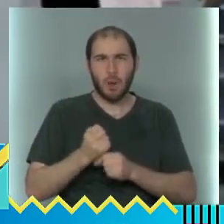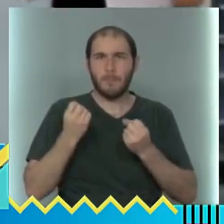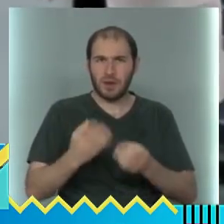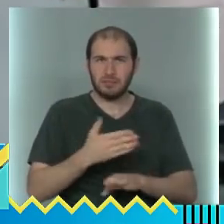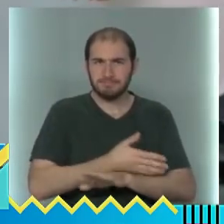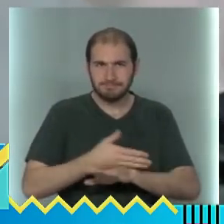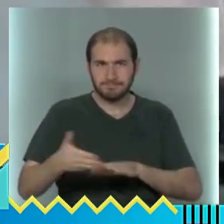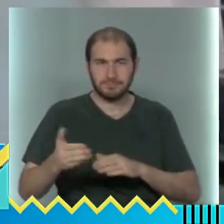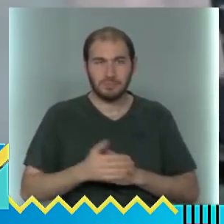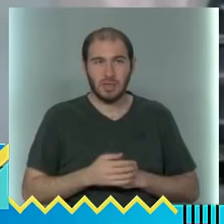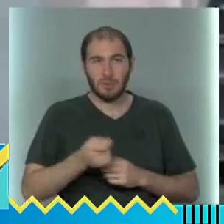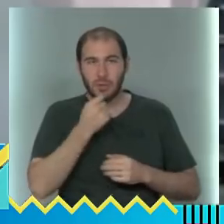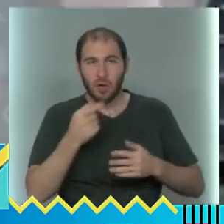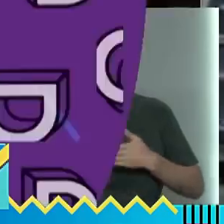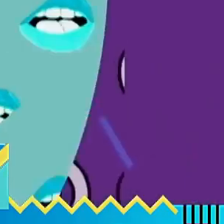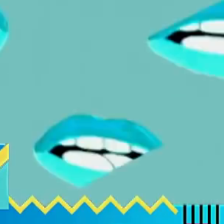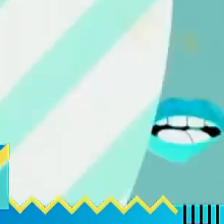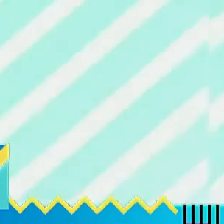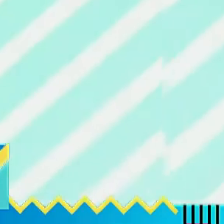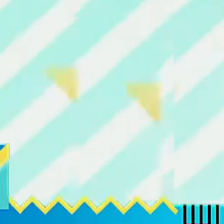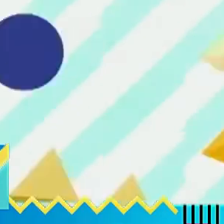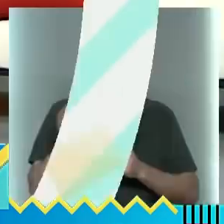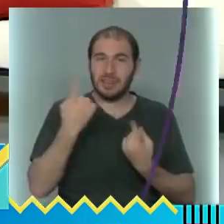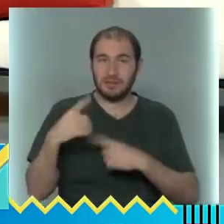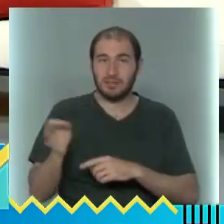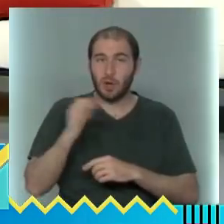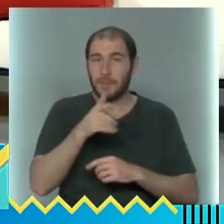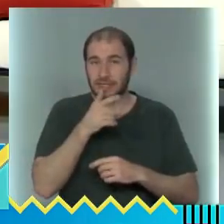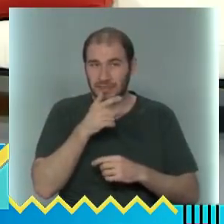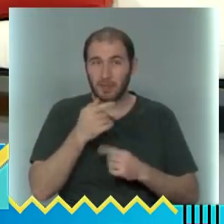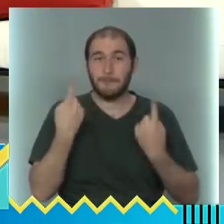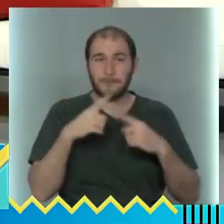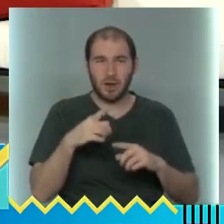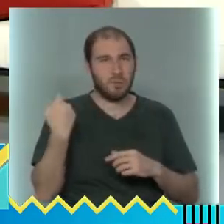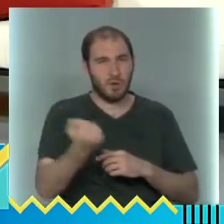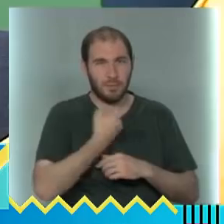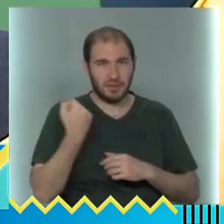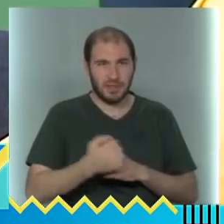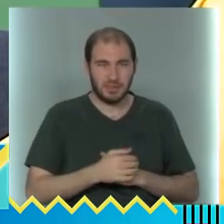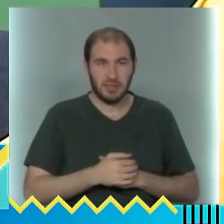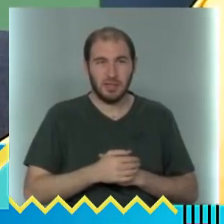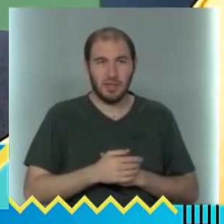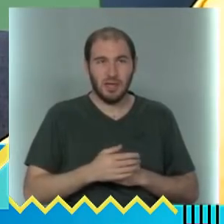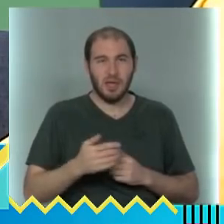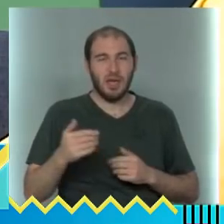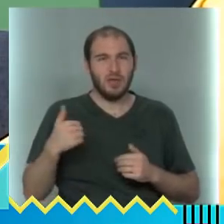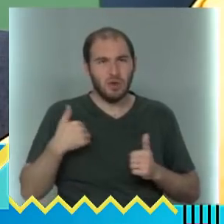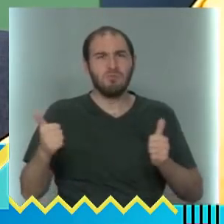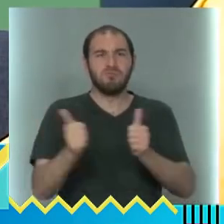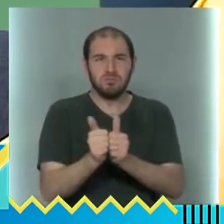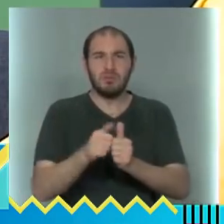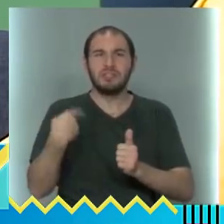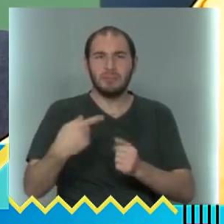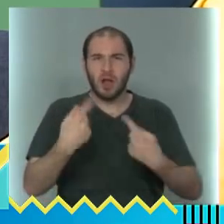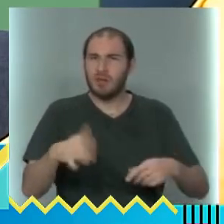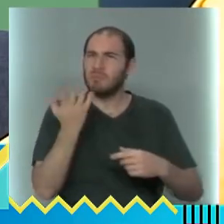no buscar o un camino alternativo o algo similar a lo que yo hacía? Pero fundamentalmente no alejarme de aquellas actividades